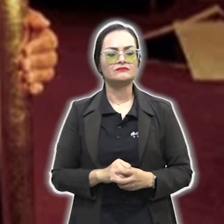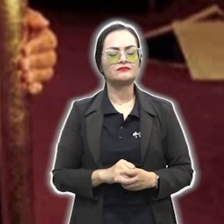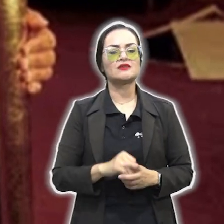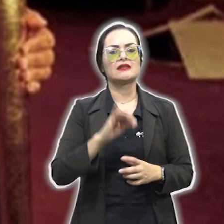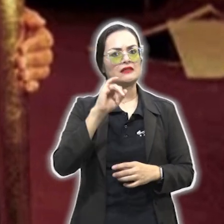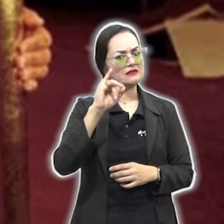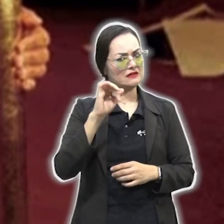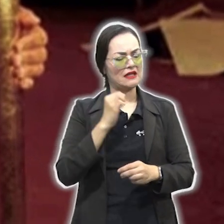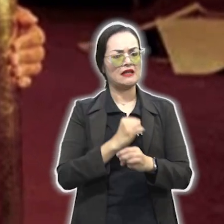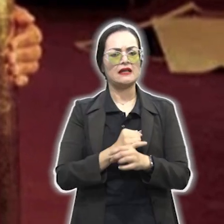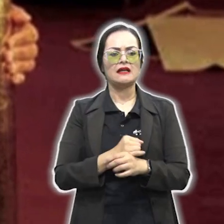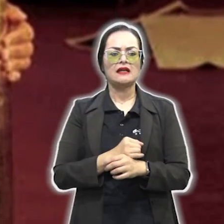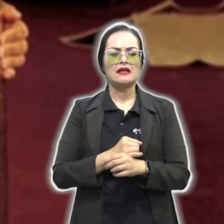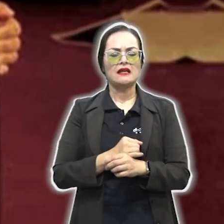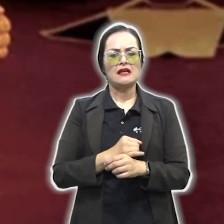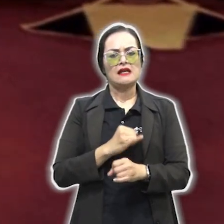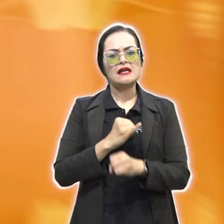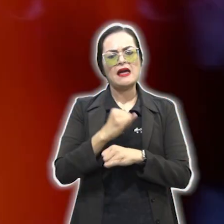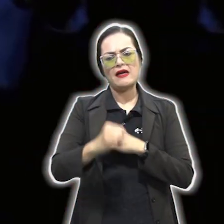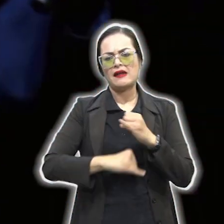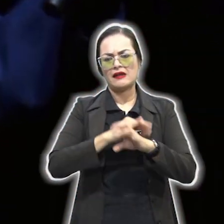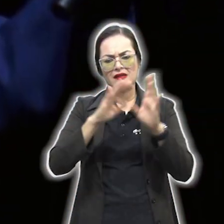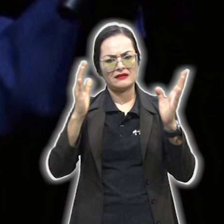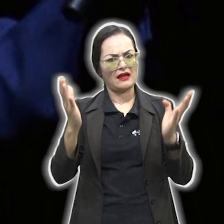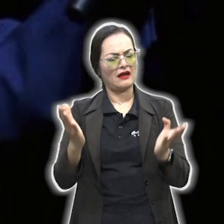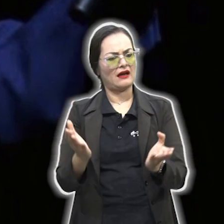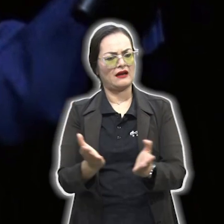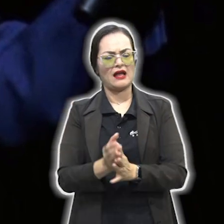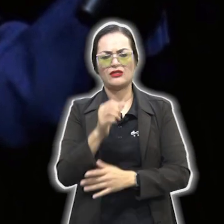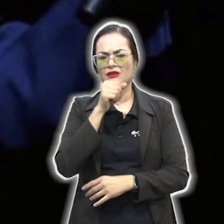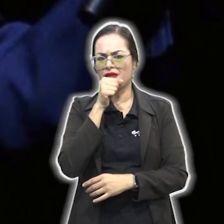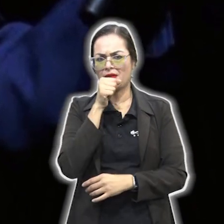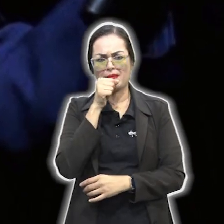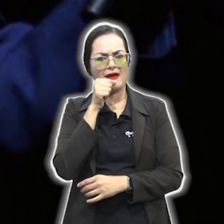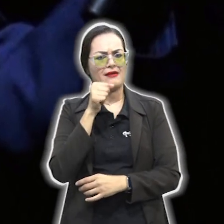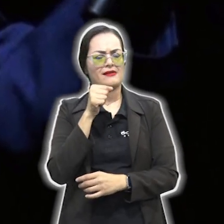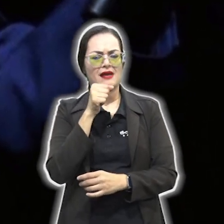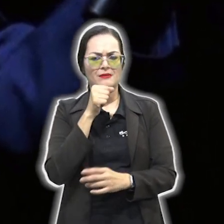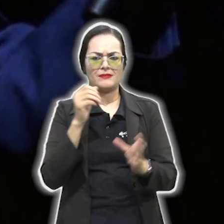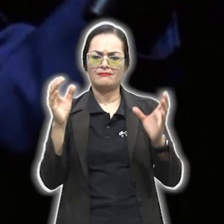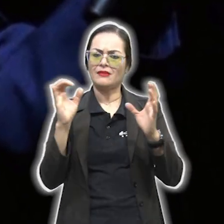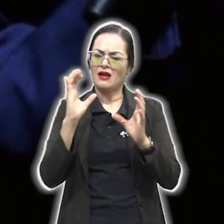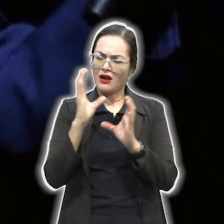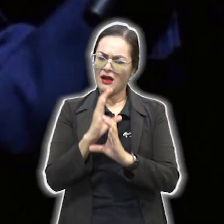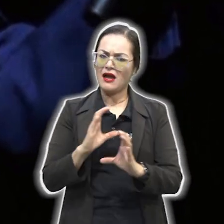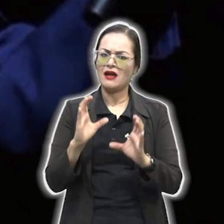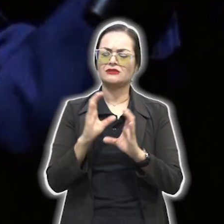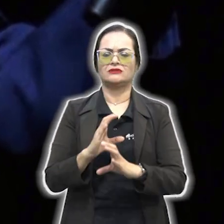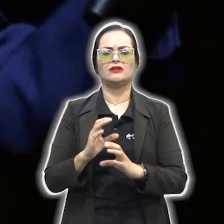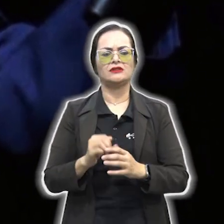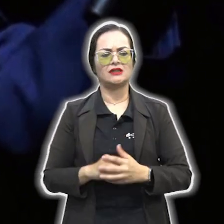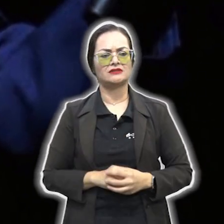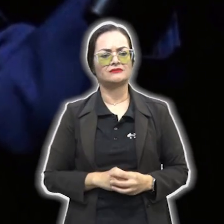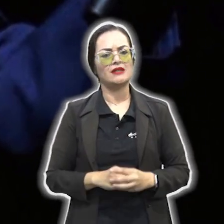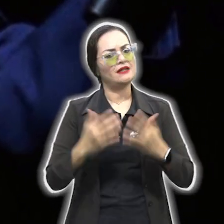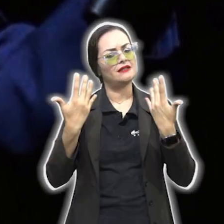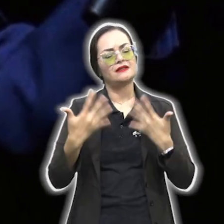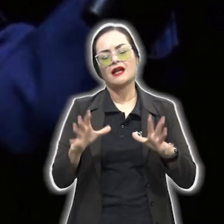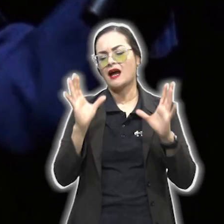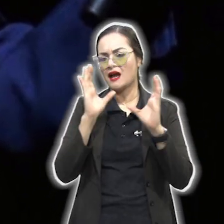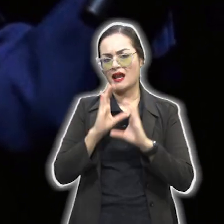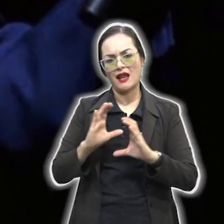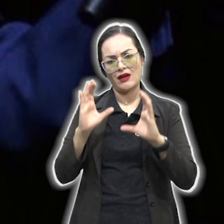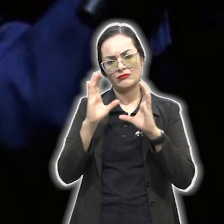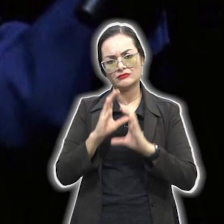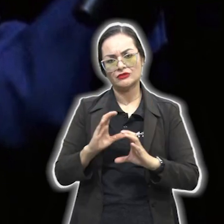de las discográficas internacionales de Copacabana, Polygram, Polydor, EMI y Philips, entre otras. Se retiró de